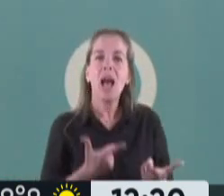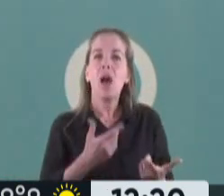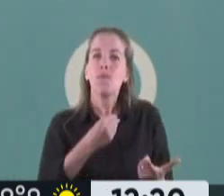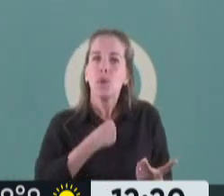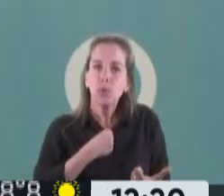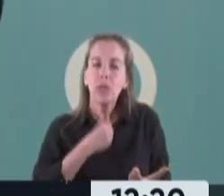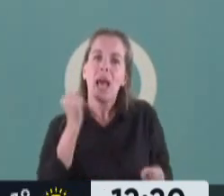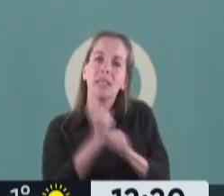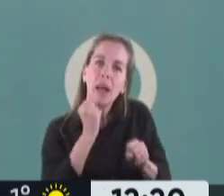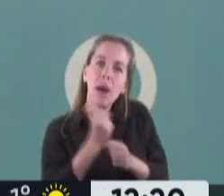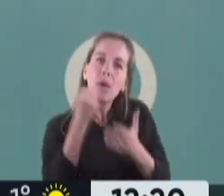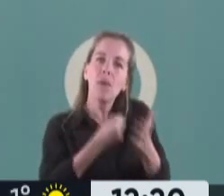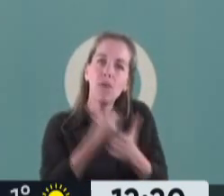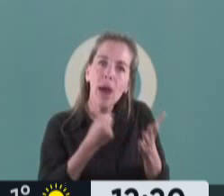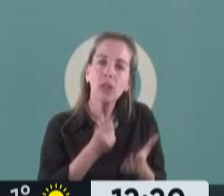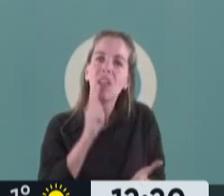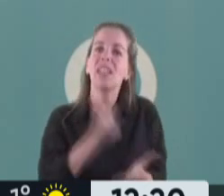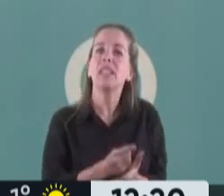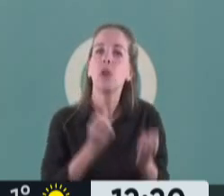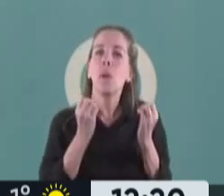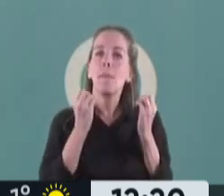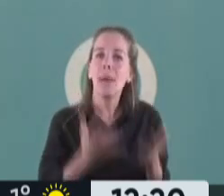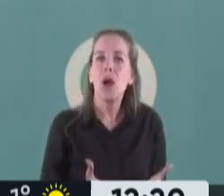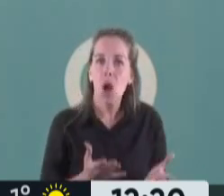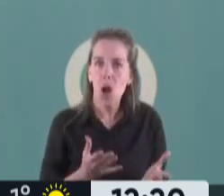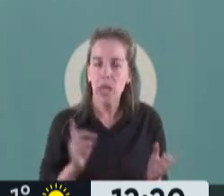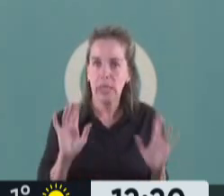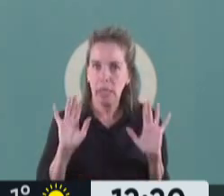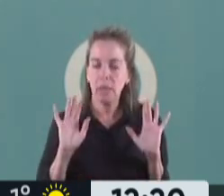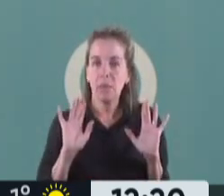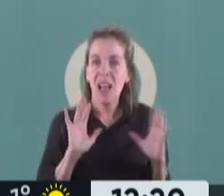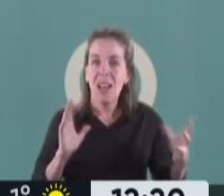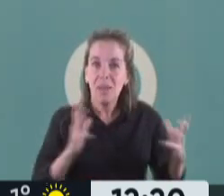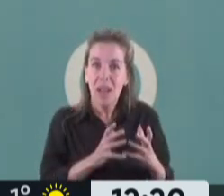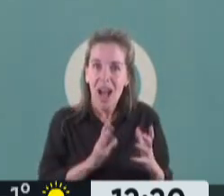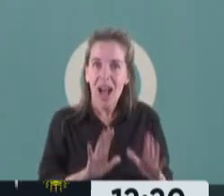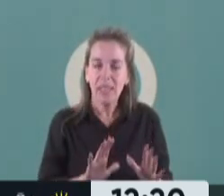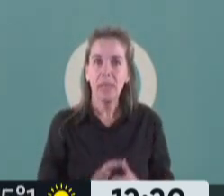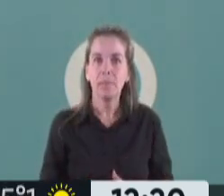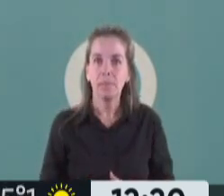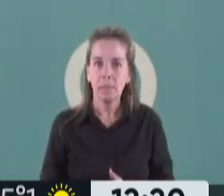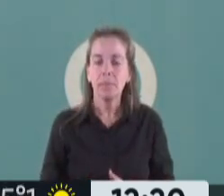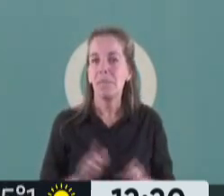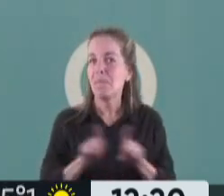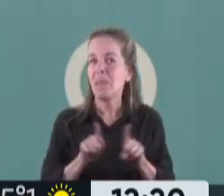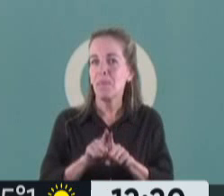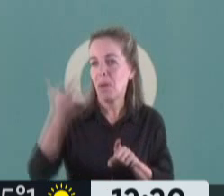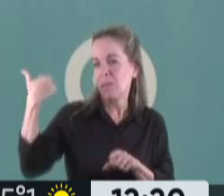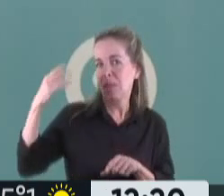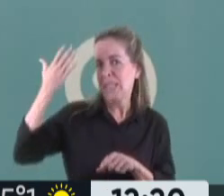las decisiones se toman más relajadamente, digamos, ¿no? Porque entiende, como dijo Cristina el otro